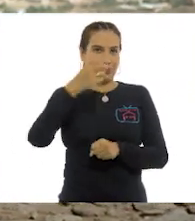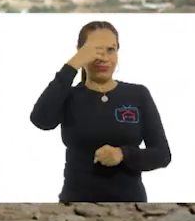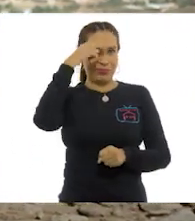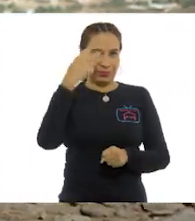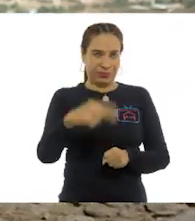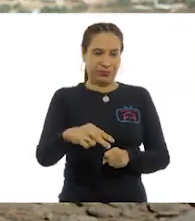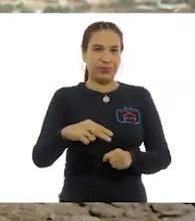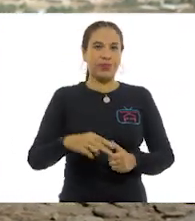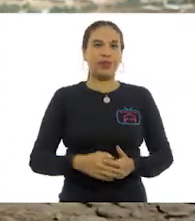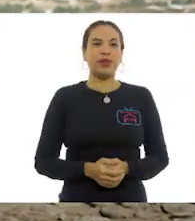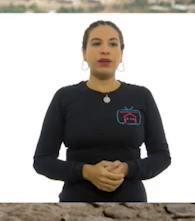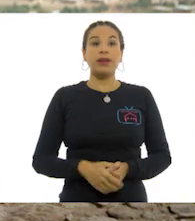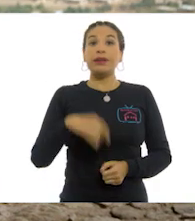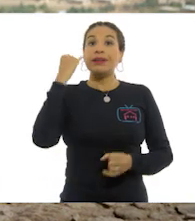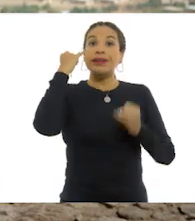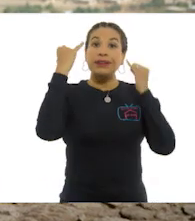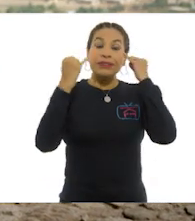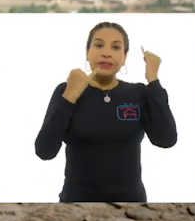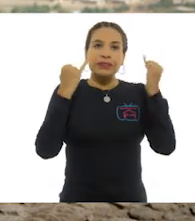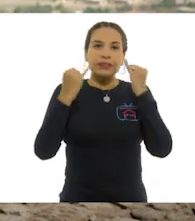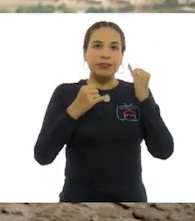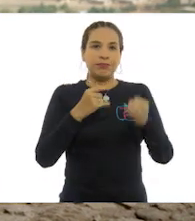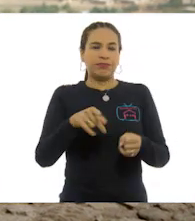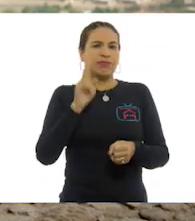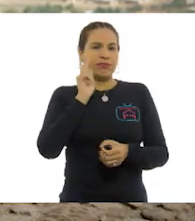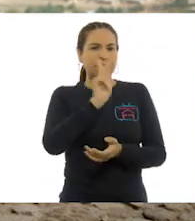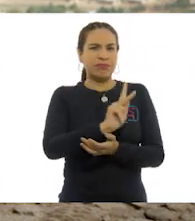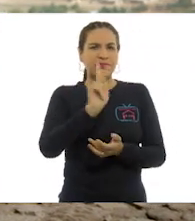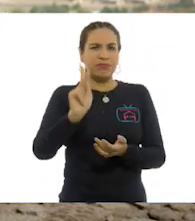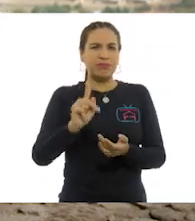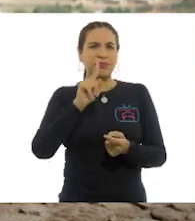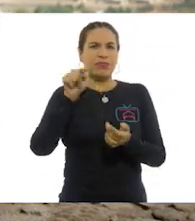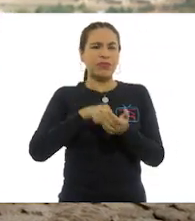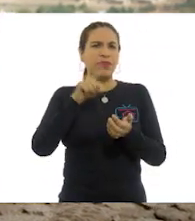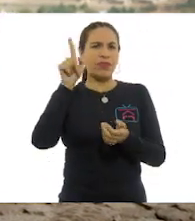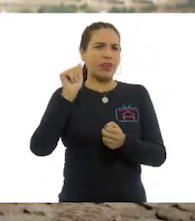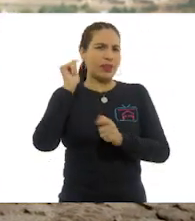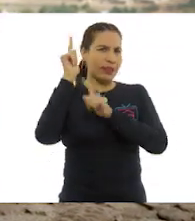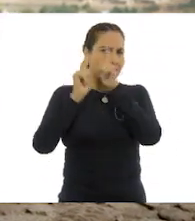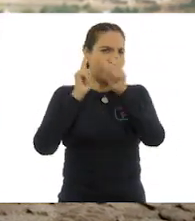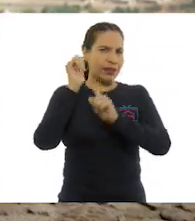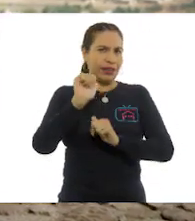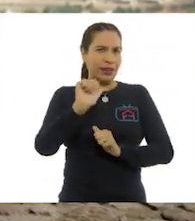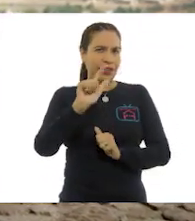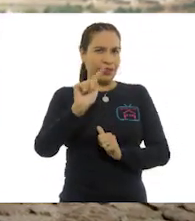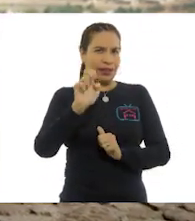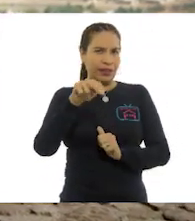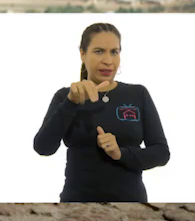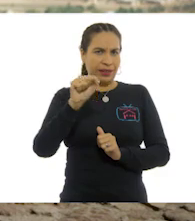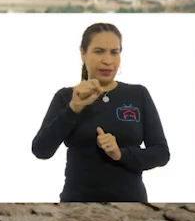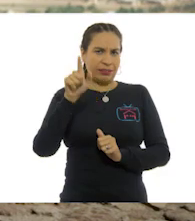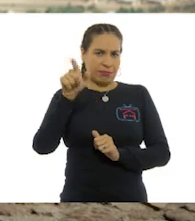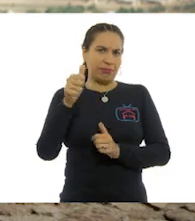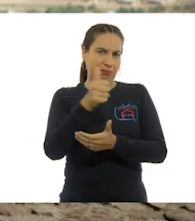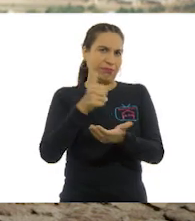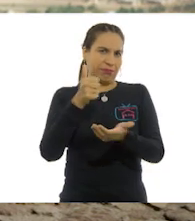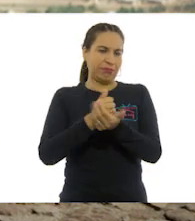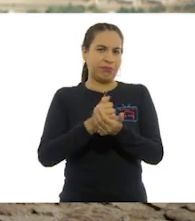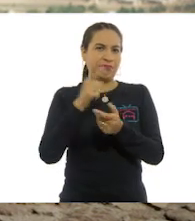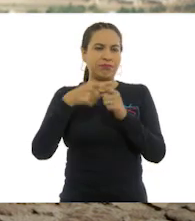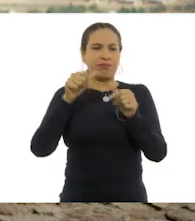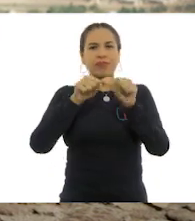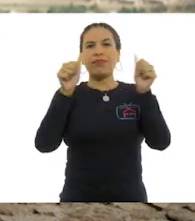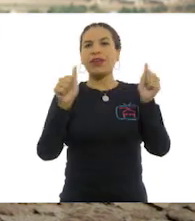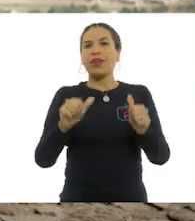México. Imagínense que fue comparado con Atenas, esa ciudad griega que era donde estaba el arte y